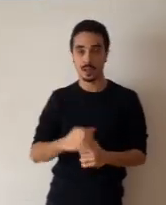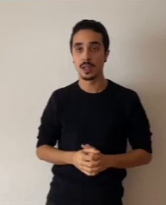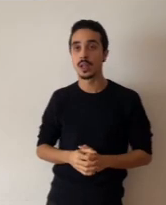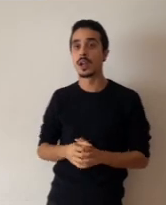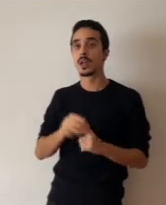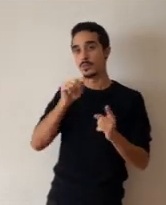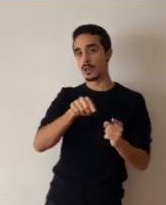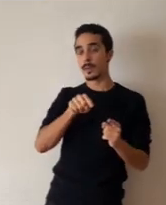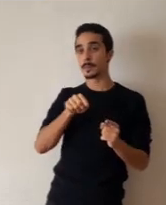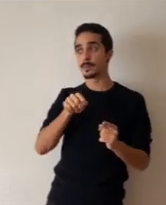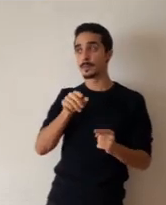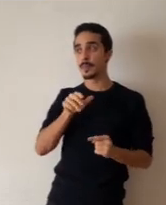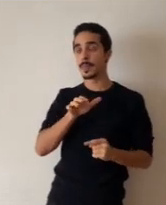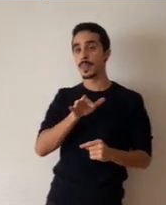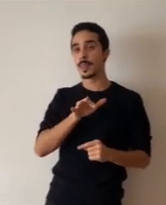del hospital,